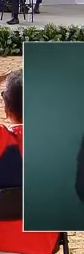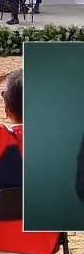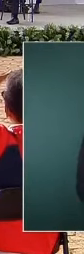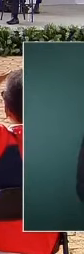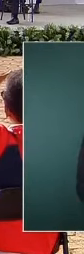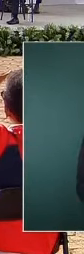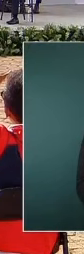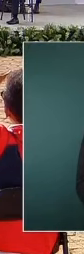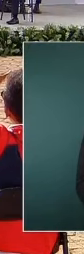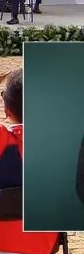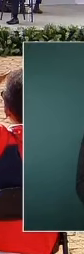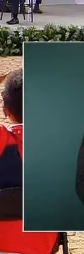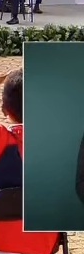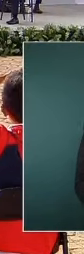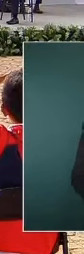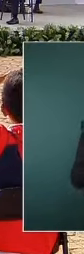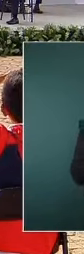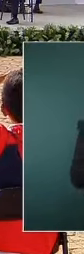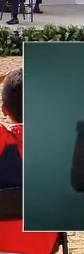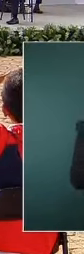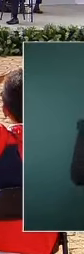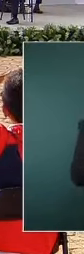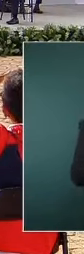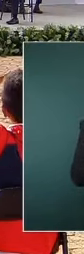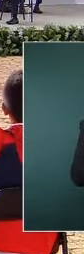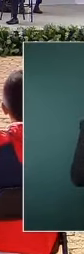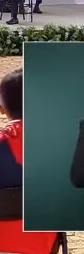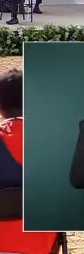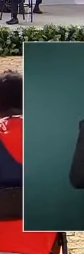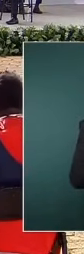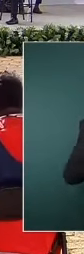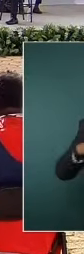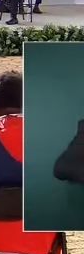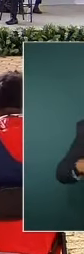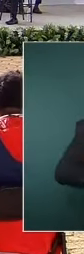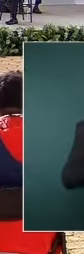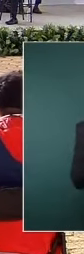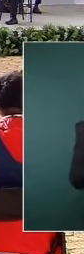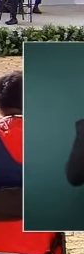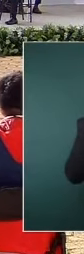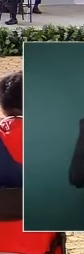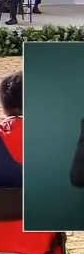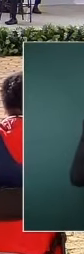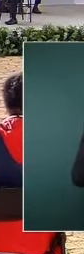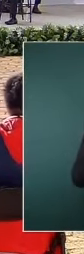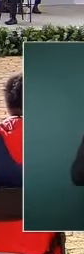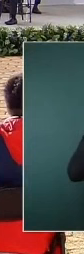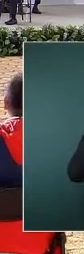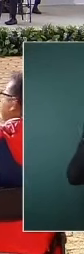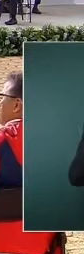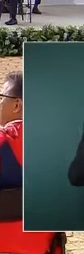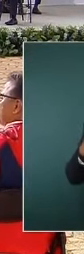Carlos Loret de Mola. No, es muy interesante lo que estamos viviendo,